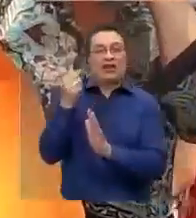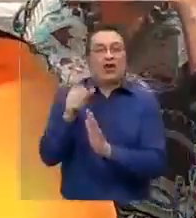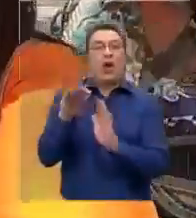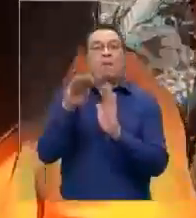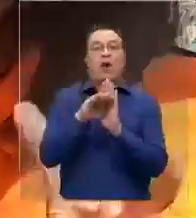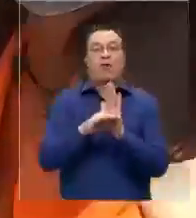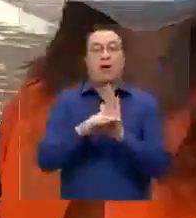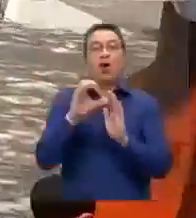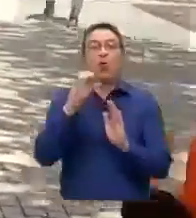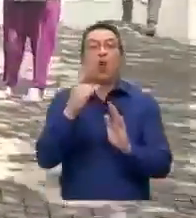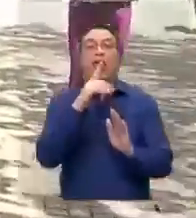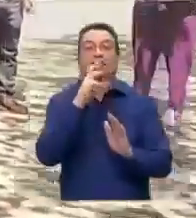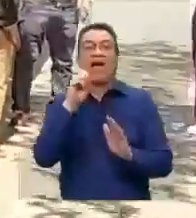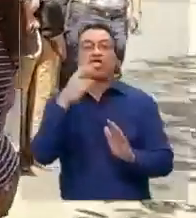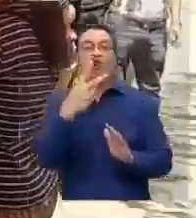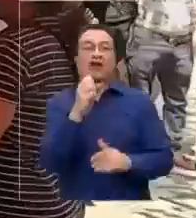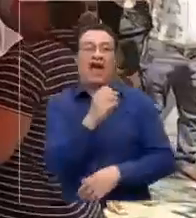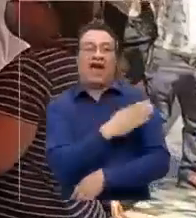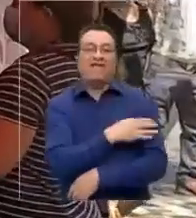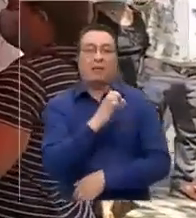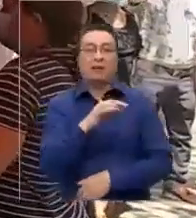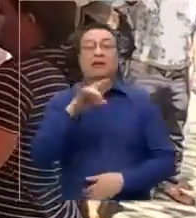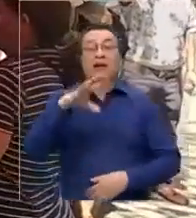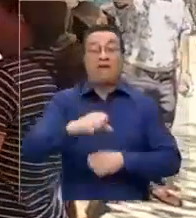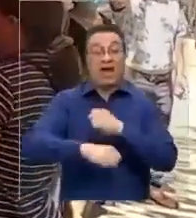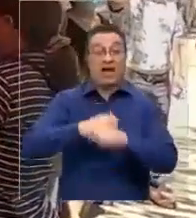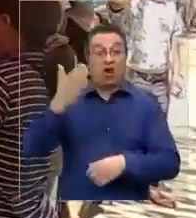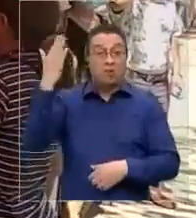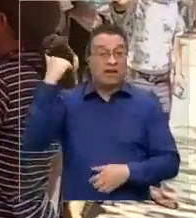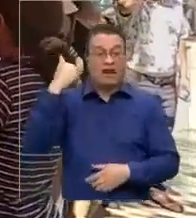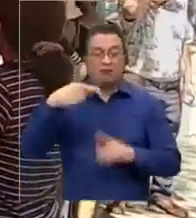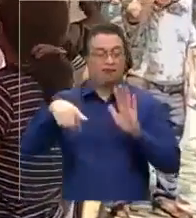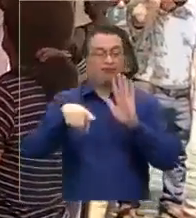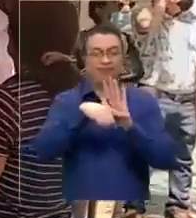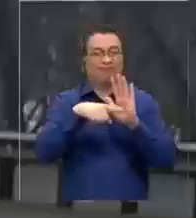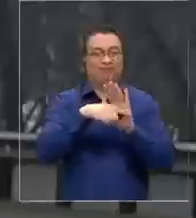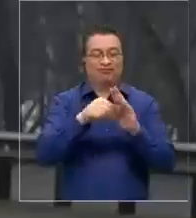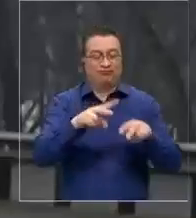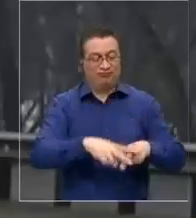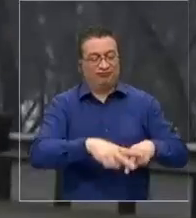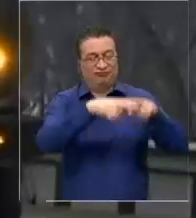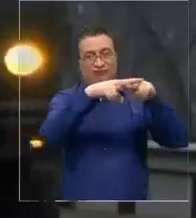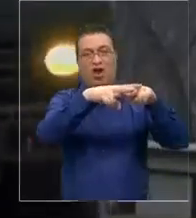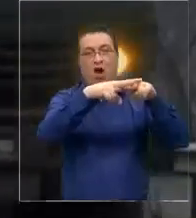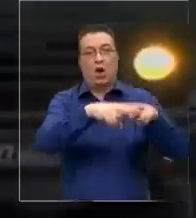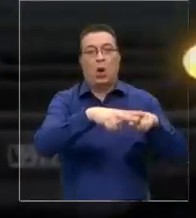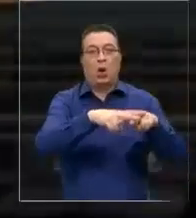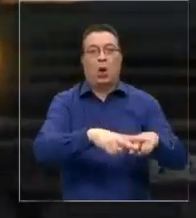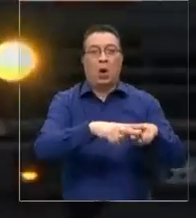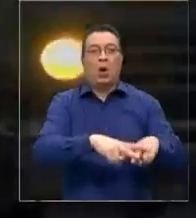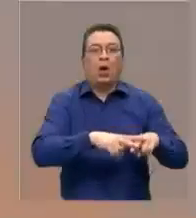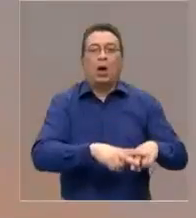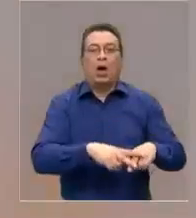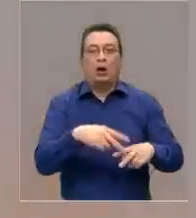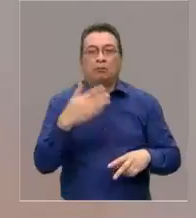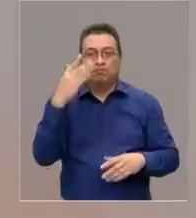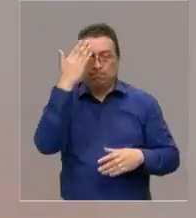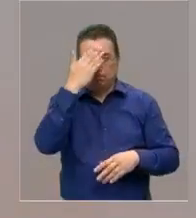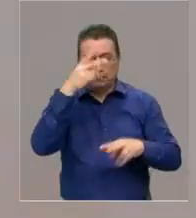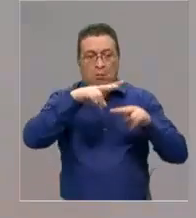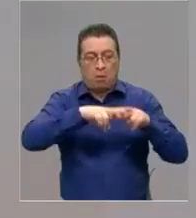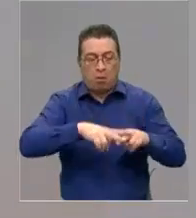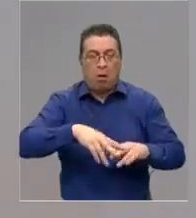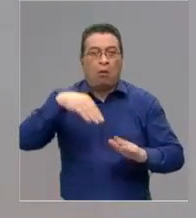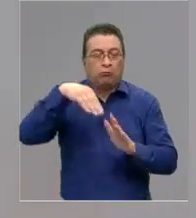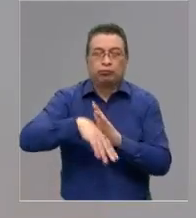en la cuenta 2 de su AFP. Sabe que el año pasado no le fue bien al fondo en que mantiene sus ahorros y le preocupa que las caídas se